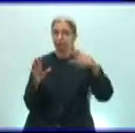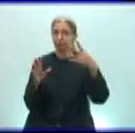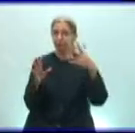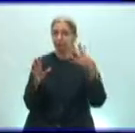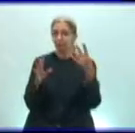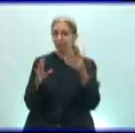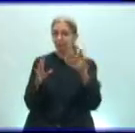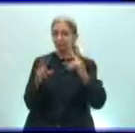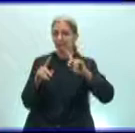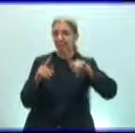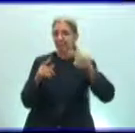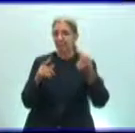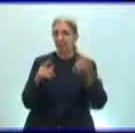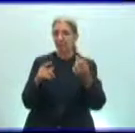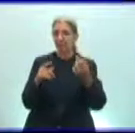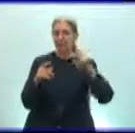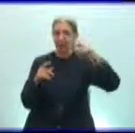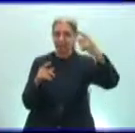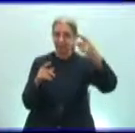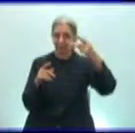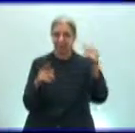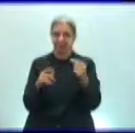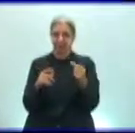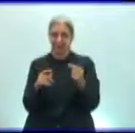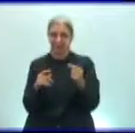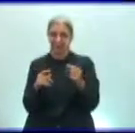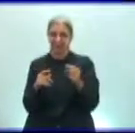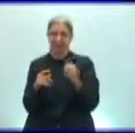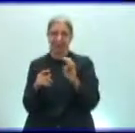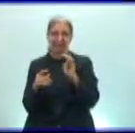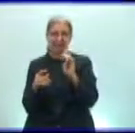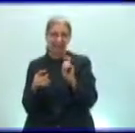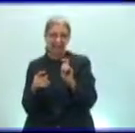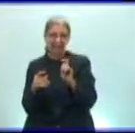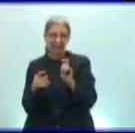segundo término. Menos aquí porque es una diferencia.